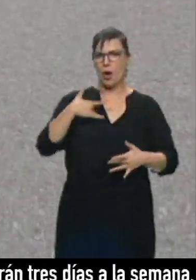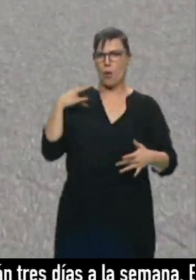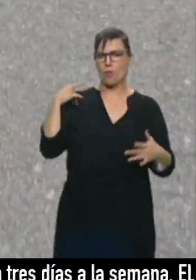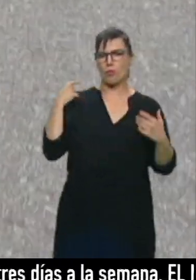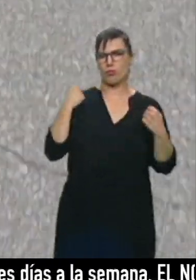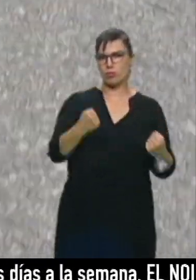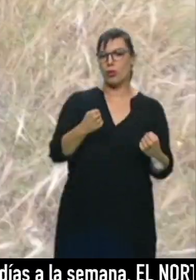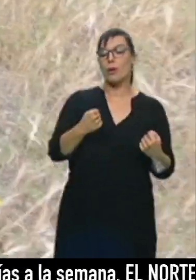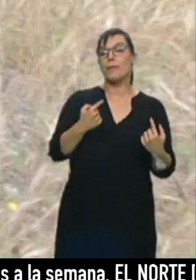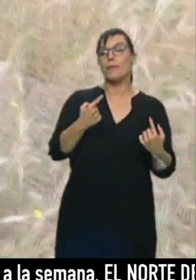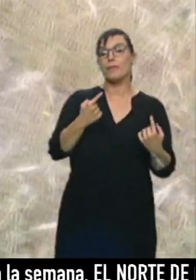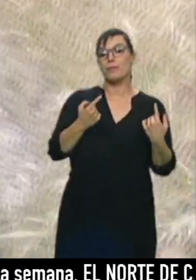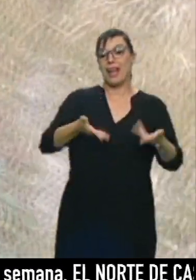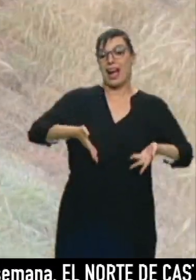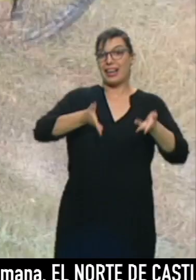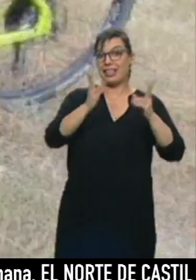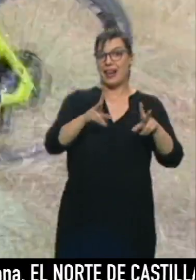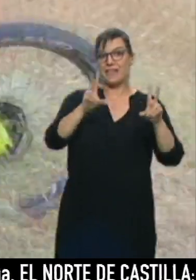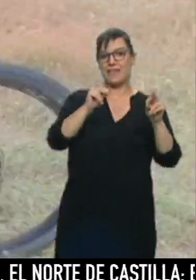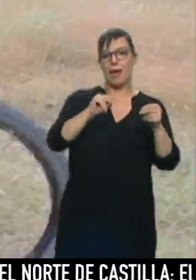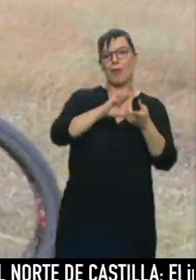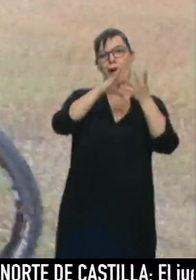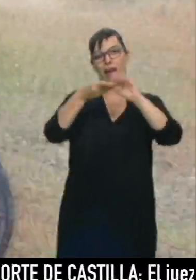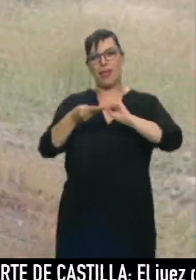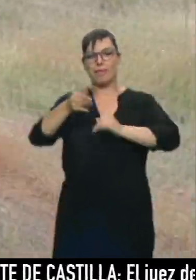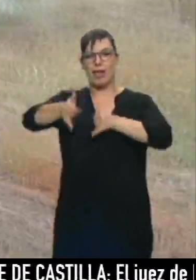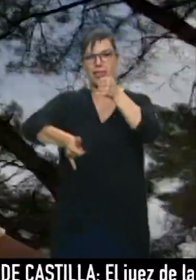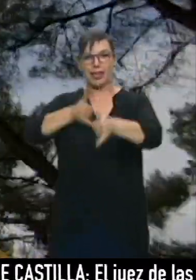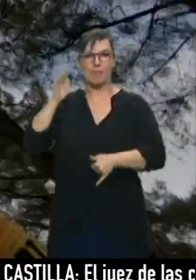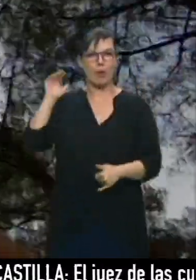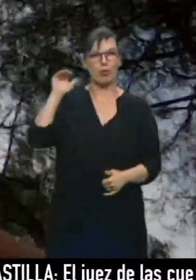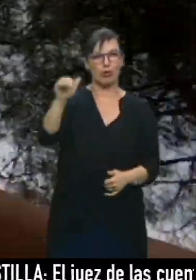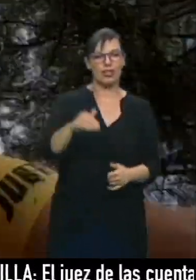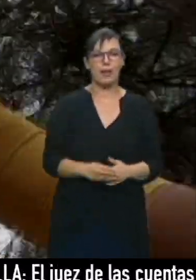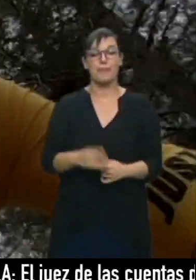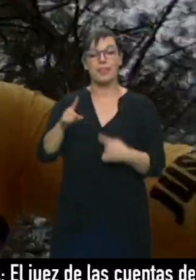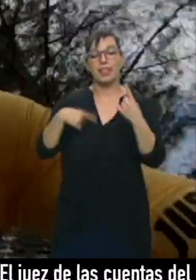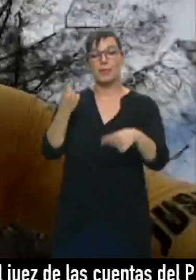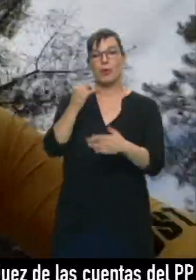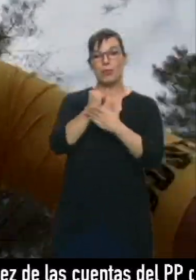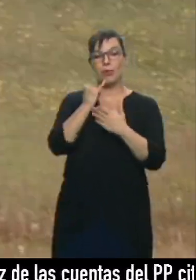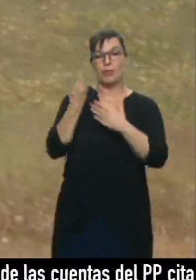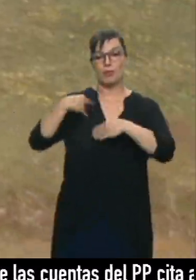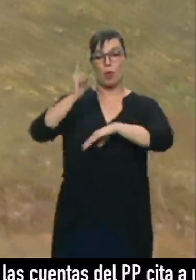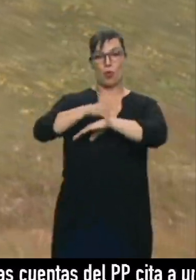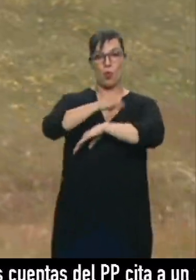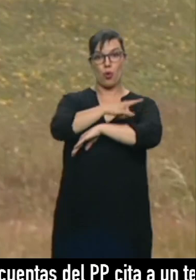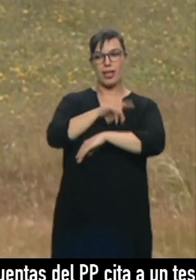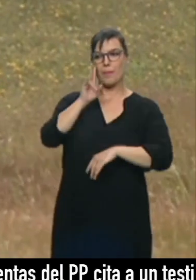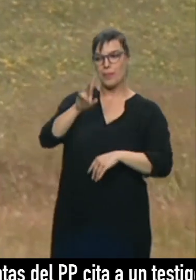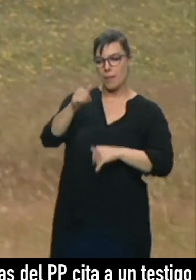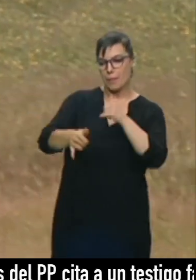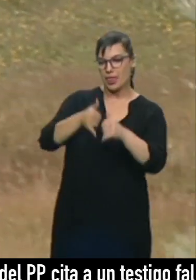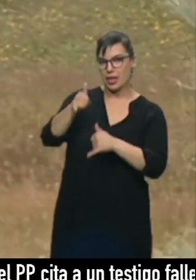Abandonó la carretera, pero descubrió el ciclismo de montaña. Y ya en una duratón de Cuellar vi las bicicletas que había de